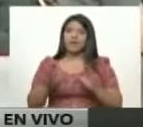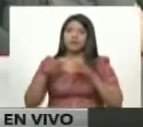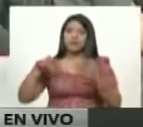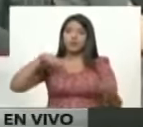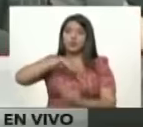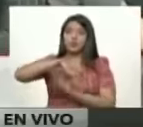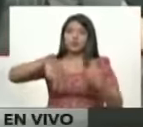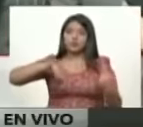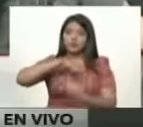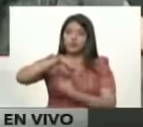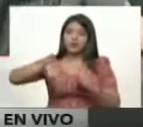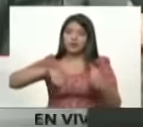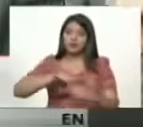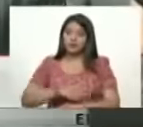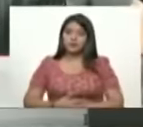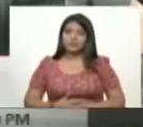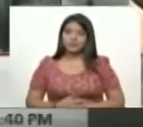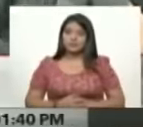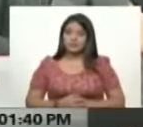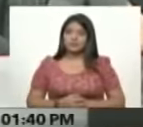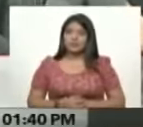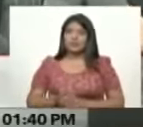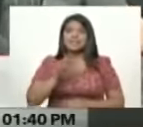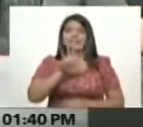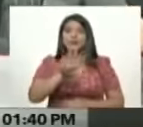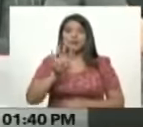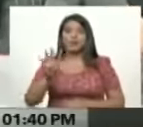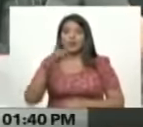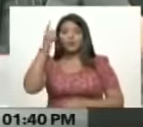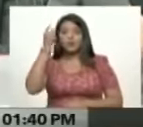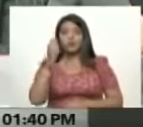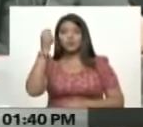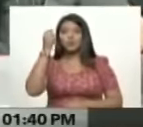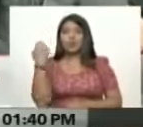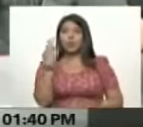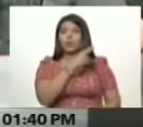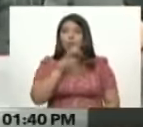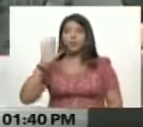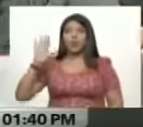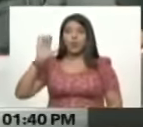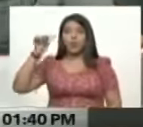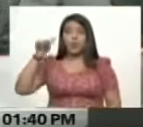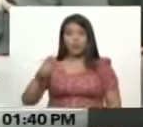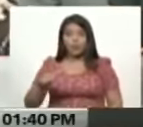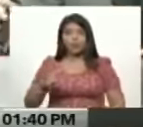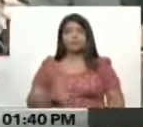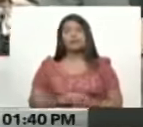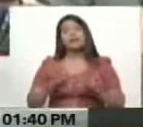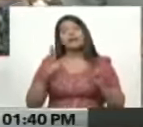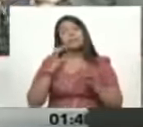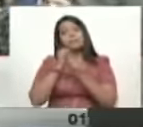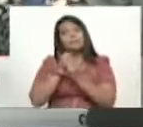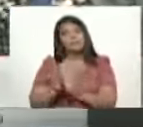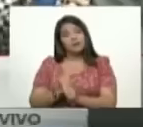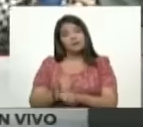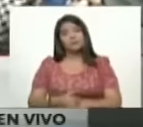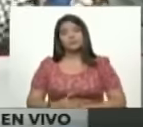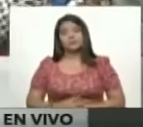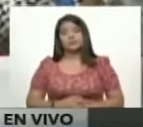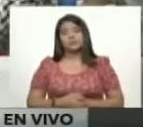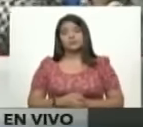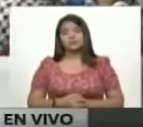revolucionaria, los 54 diputados juramentados hoy, y esperaremos que la